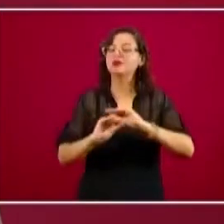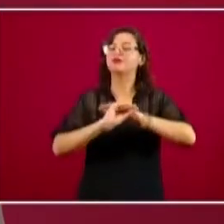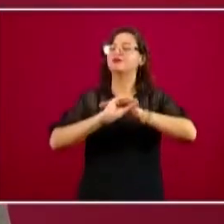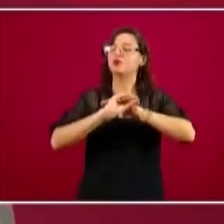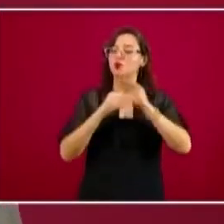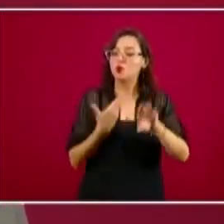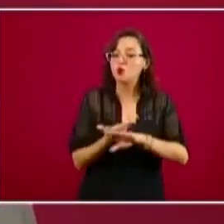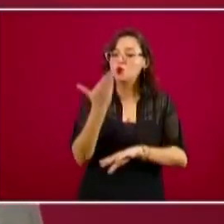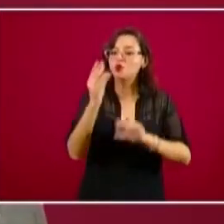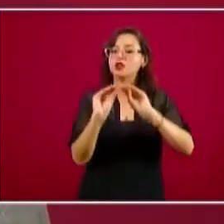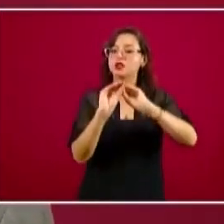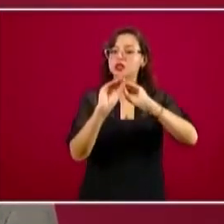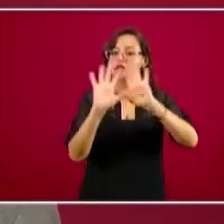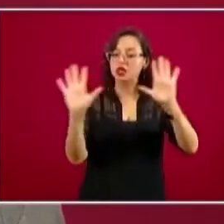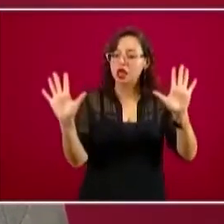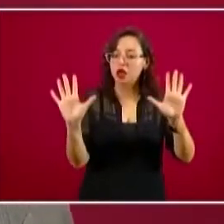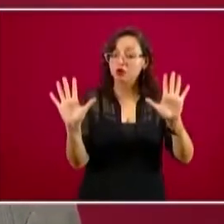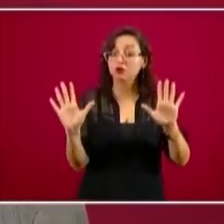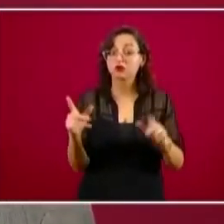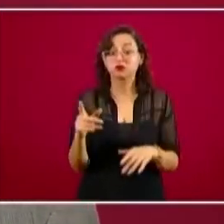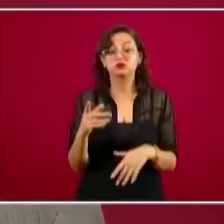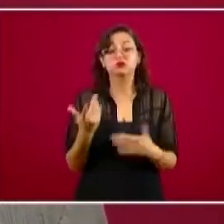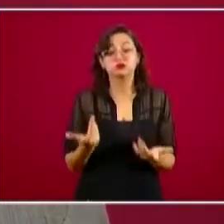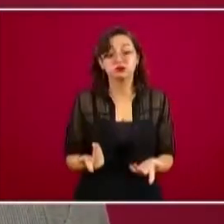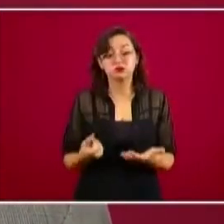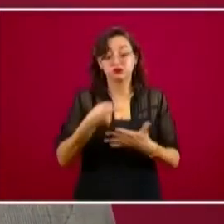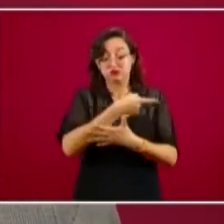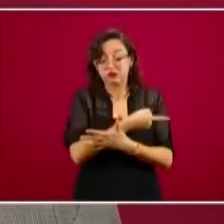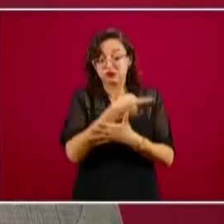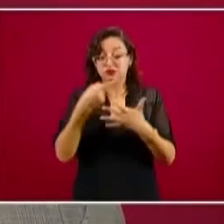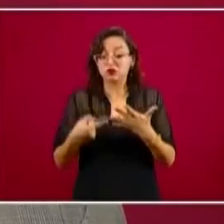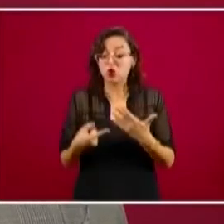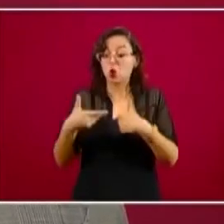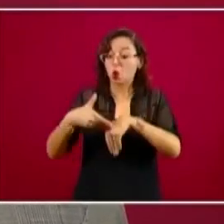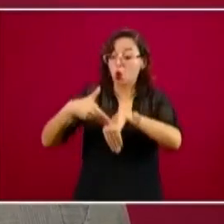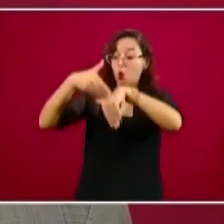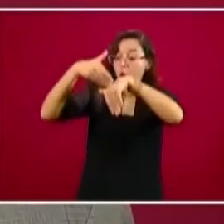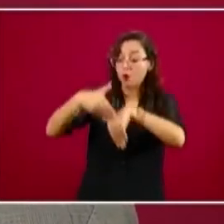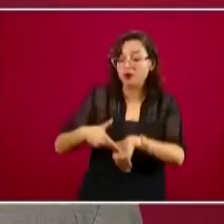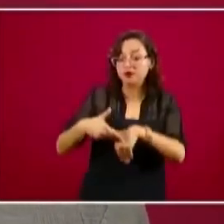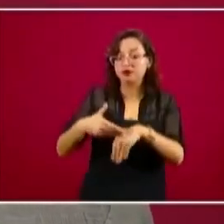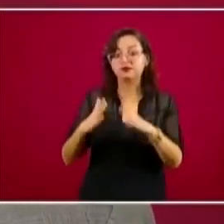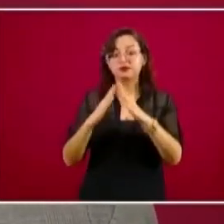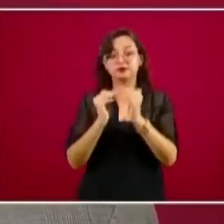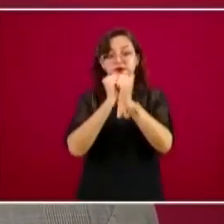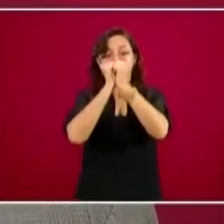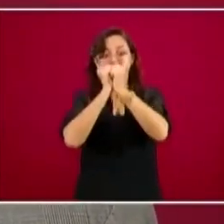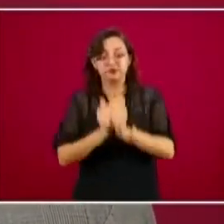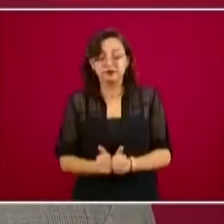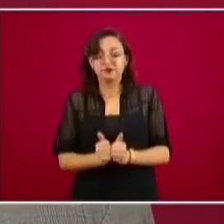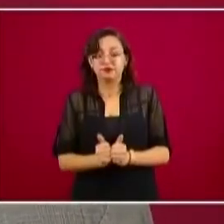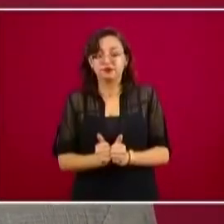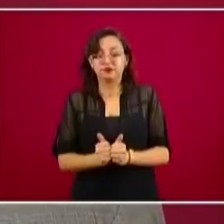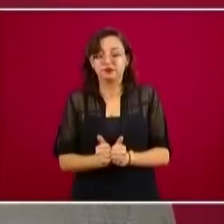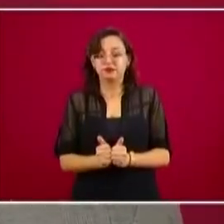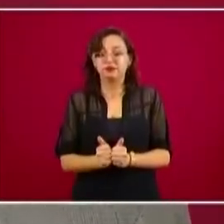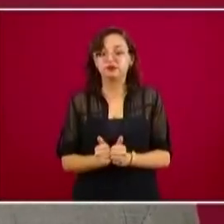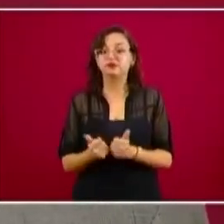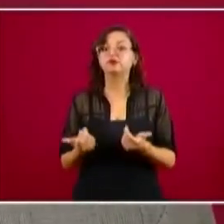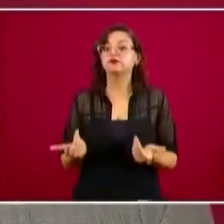se mantienen las medidas de acuerdo a los programas las medidas de mitigación